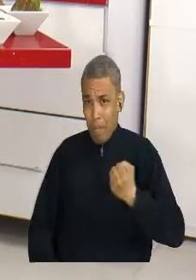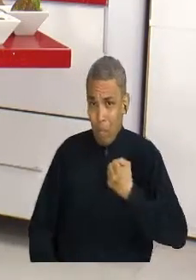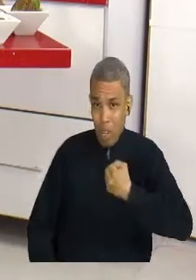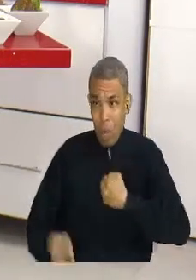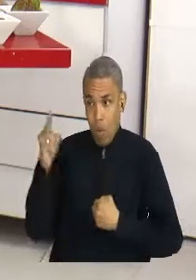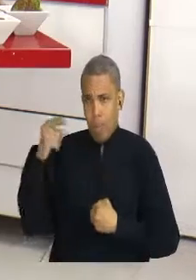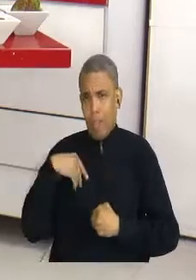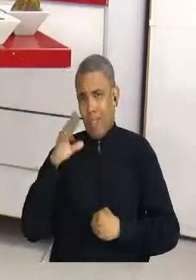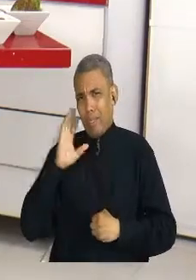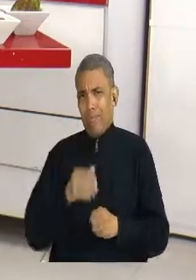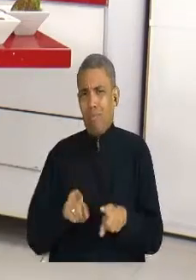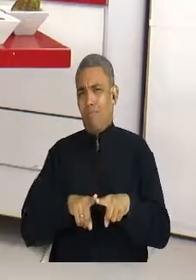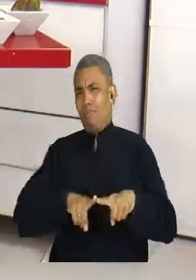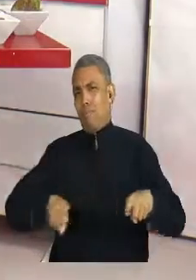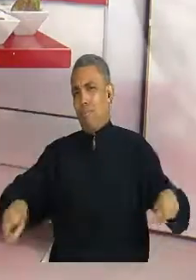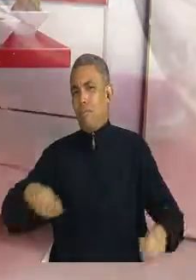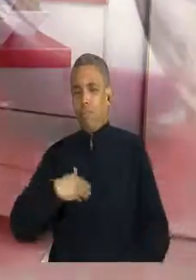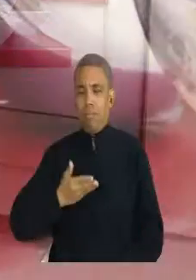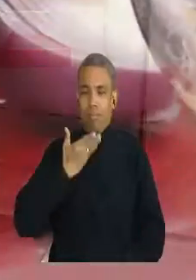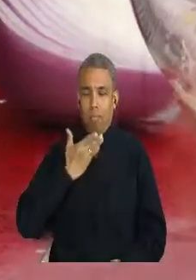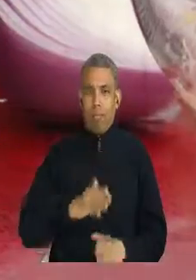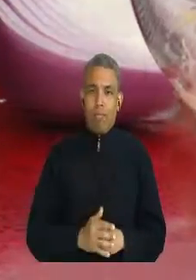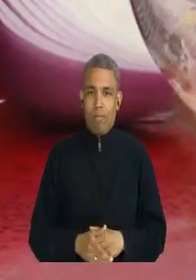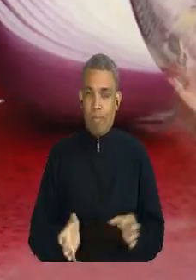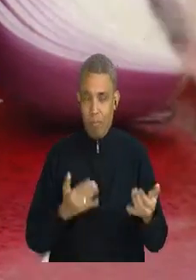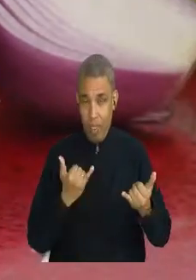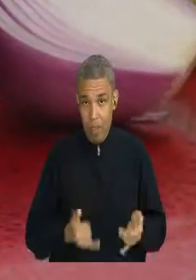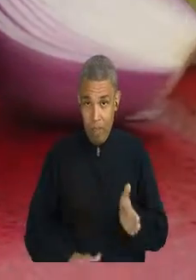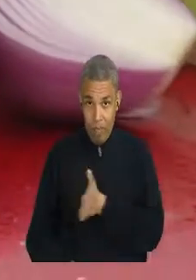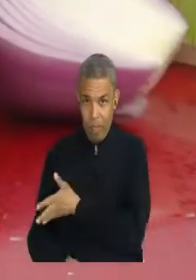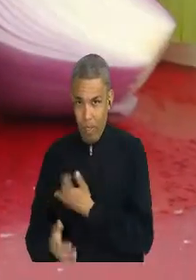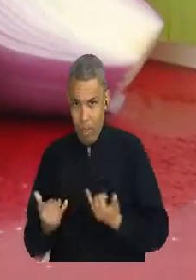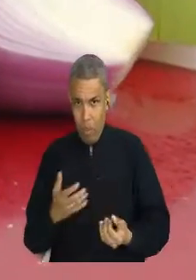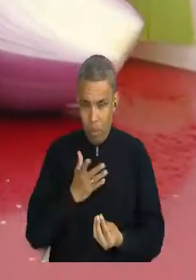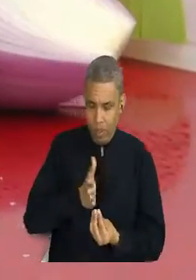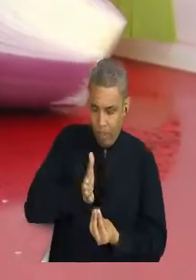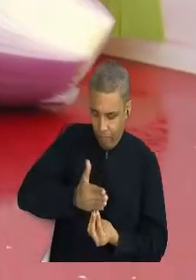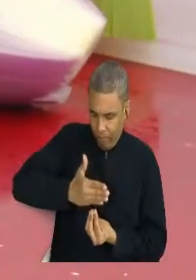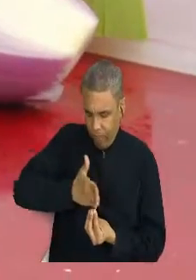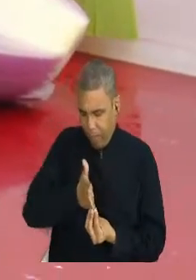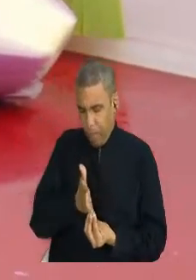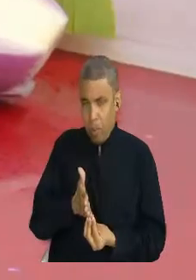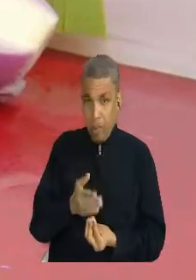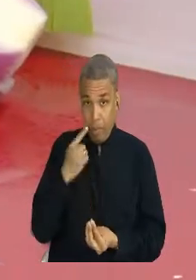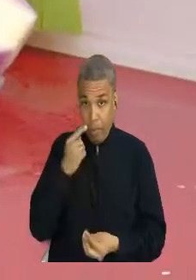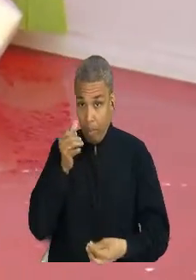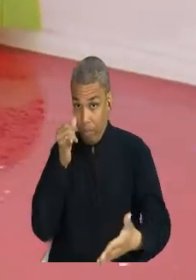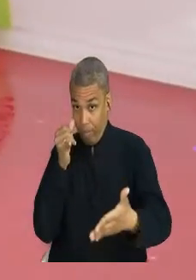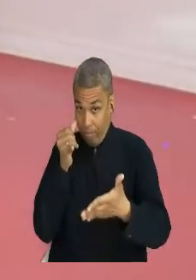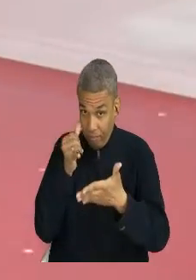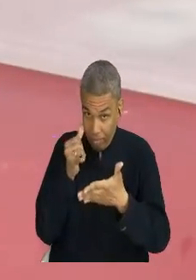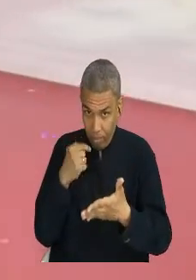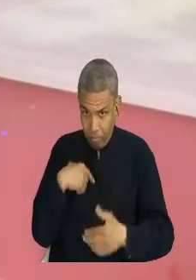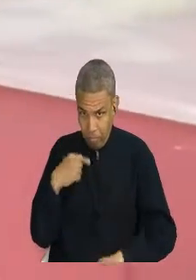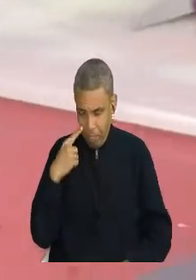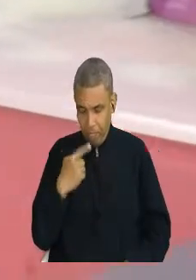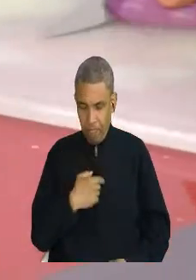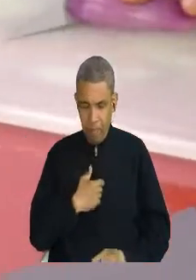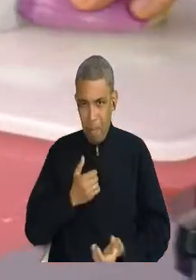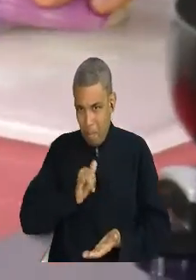vas a hacer, no cortes. Olviden. Lo mismo voy a hacer con nuestro, con nuestra cebolla. Voy a retirar para que cuando enfoquen, ajá, tengamos, ¿sí?